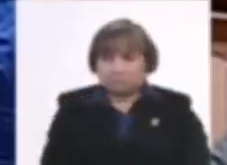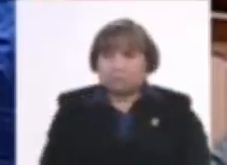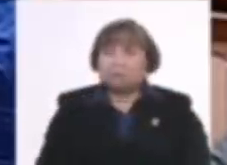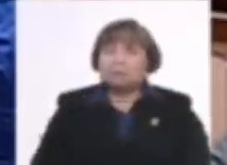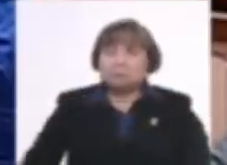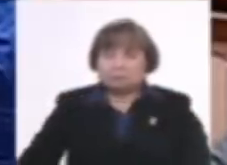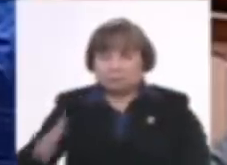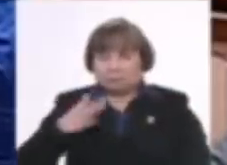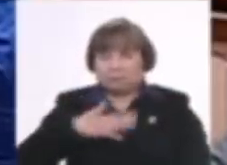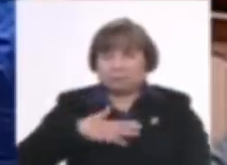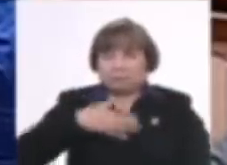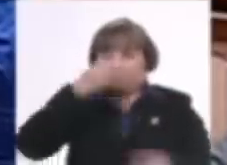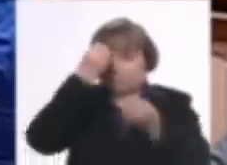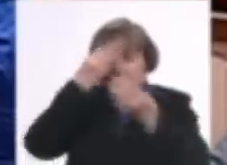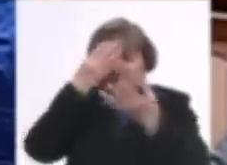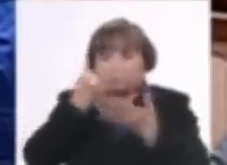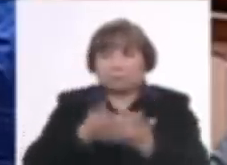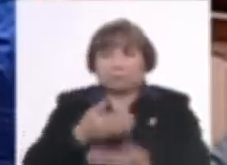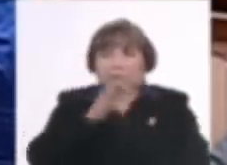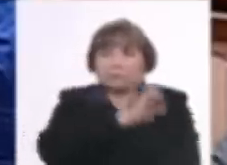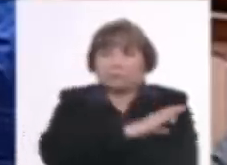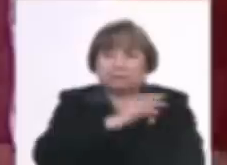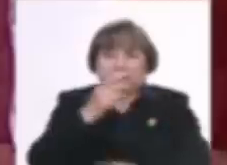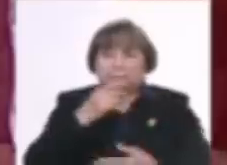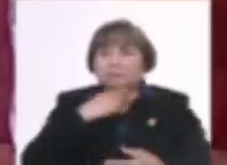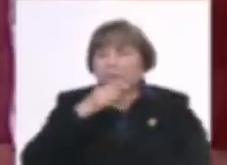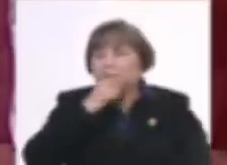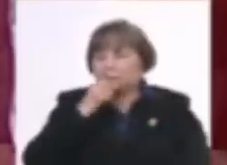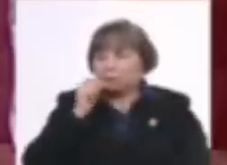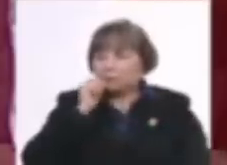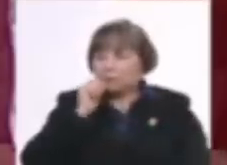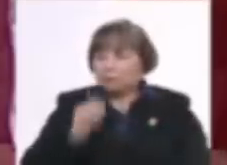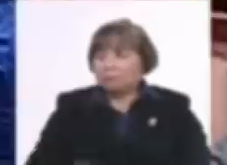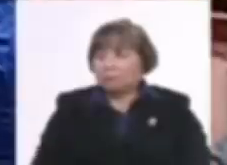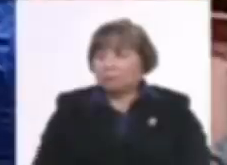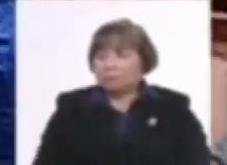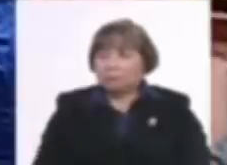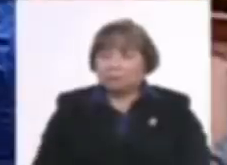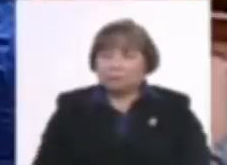Por la información que ya he dado a la fiscalía, me lo reservo.